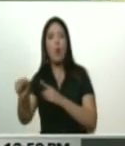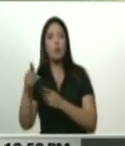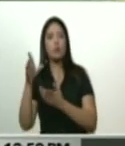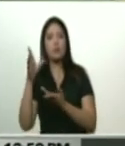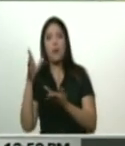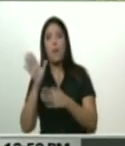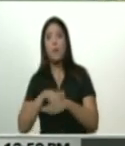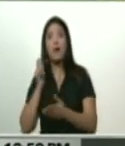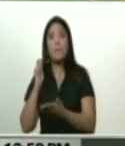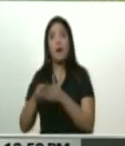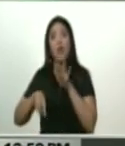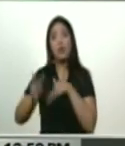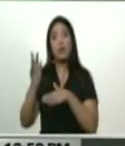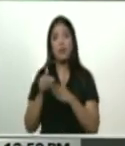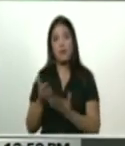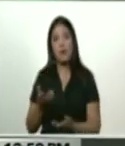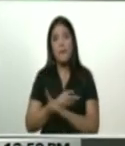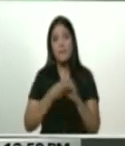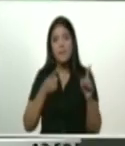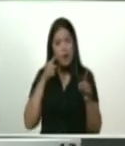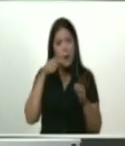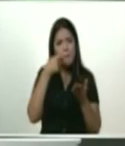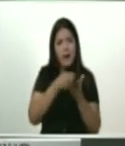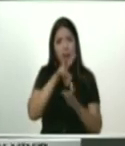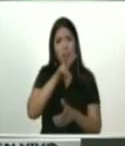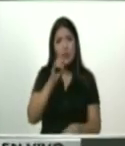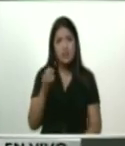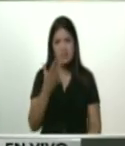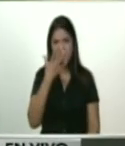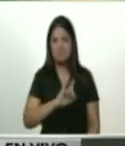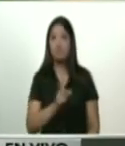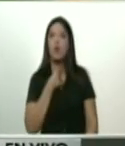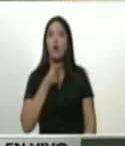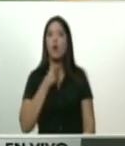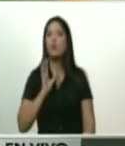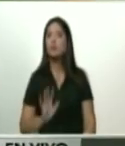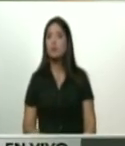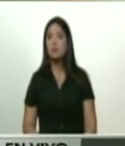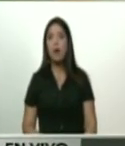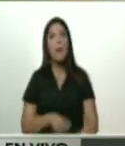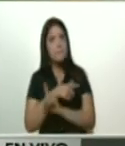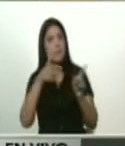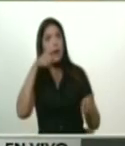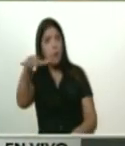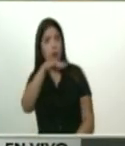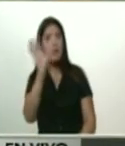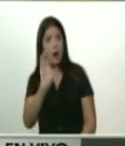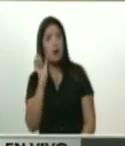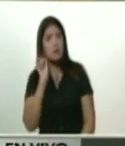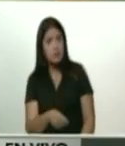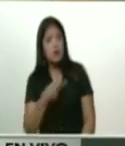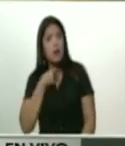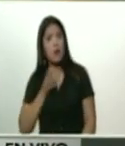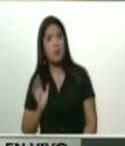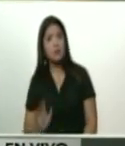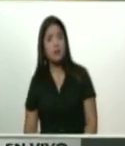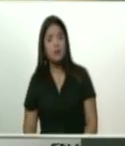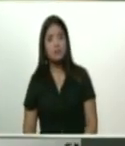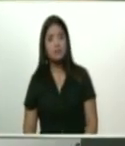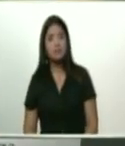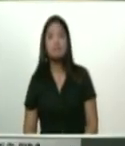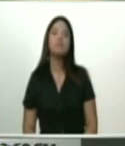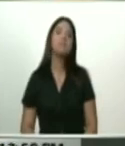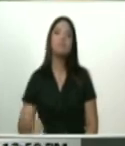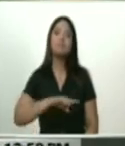cuesta 12.000 bolívares. Si la entrada cuesta 200 bolívares, pues no les gusta. No les gustará a ellos, al pueblo de Caracas, pues sí les gusta. Nosotros